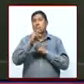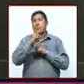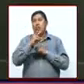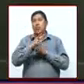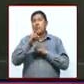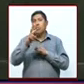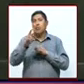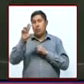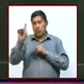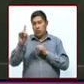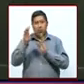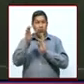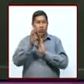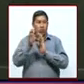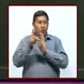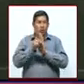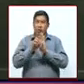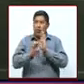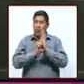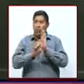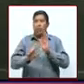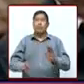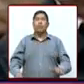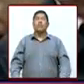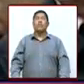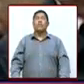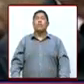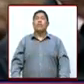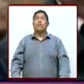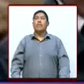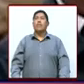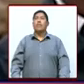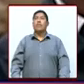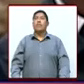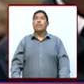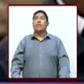228 de la constitución política del Estado